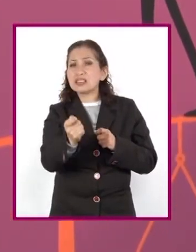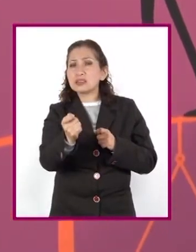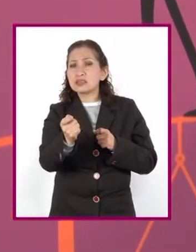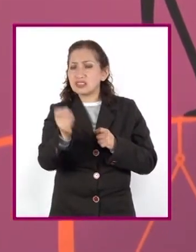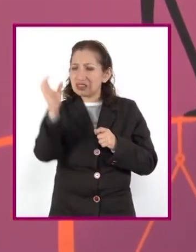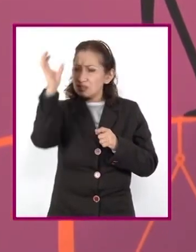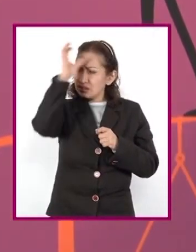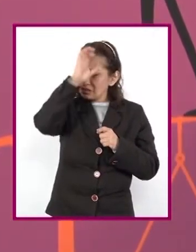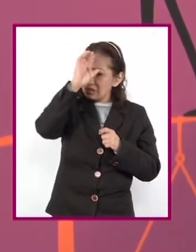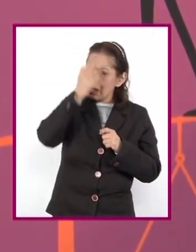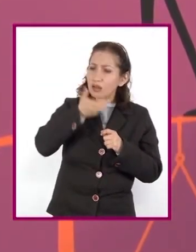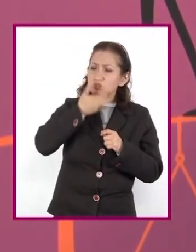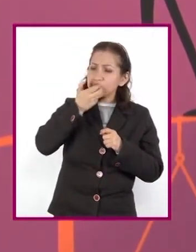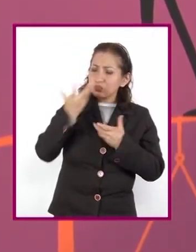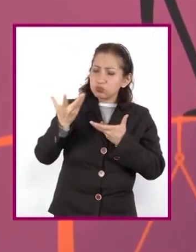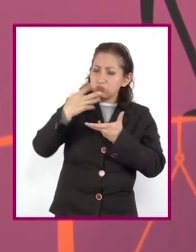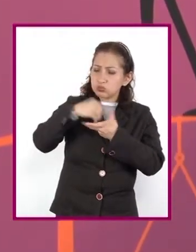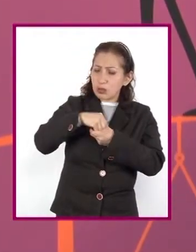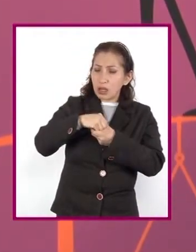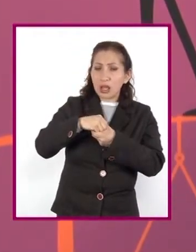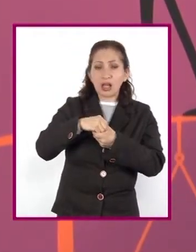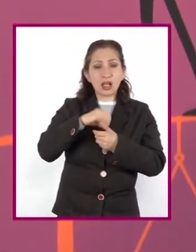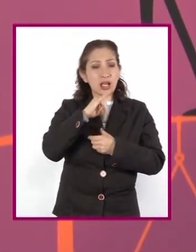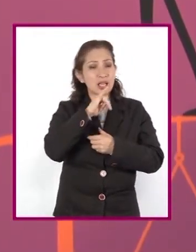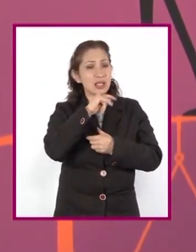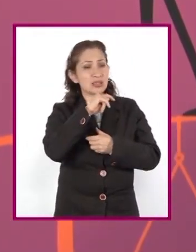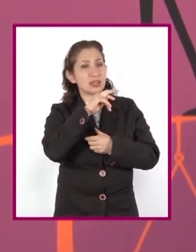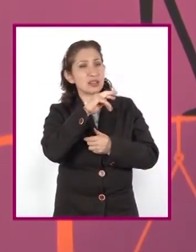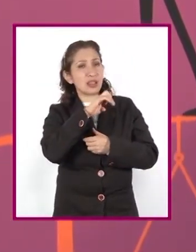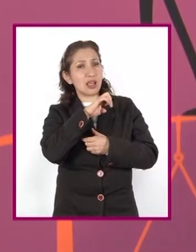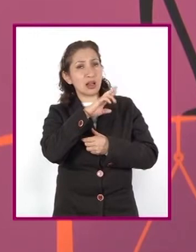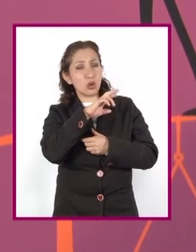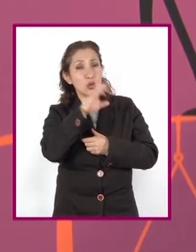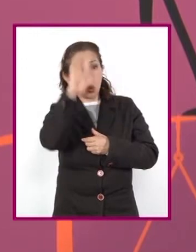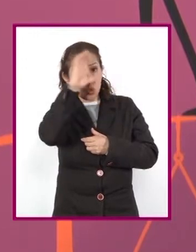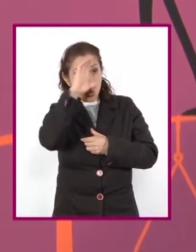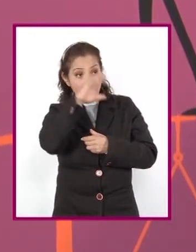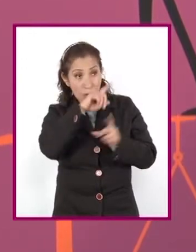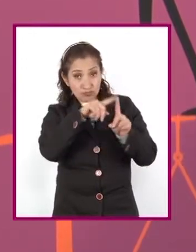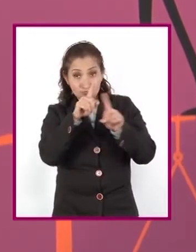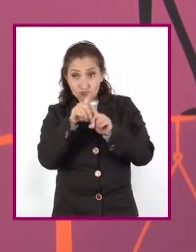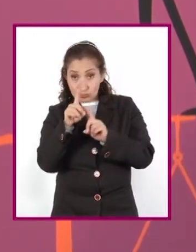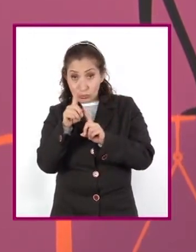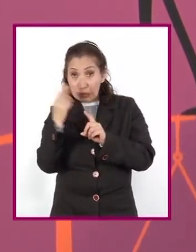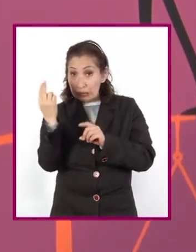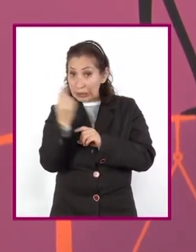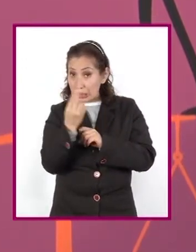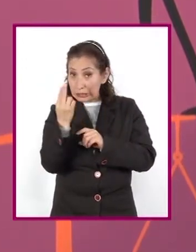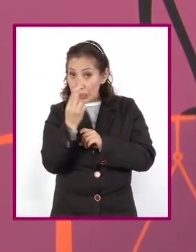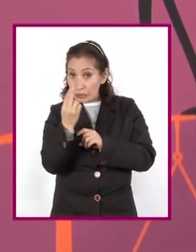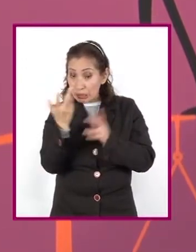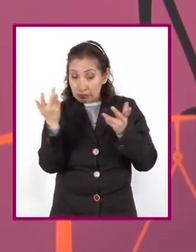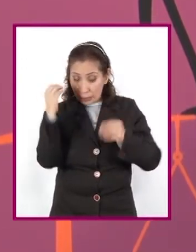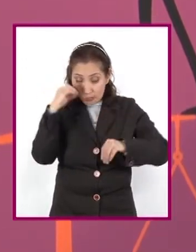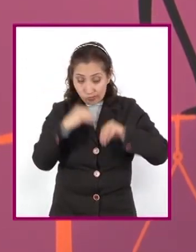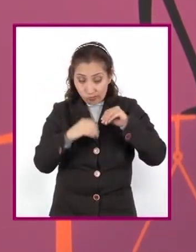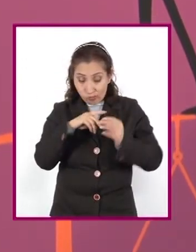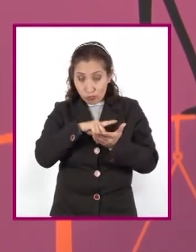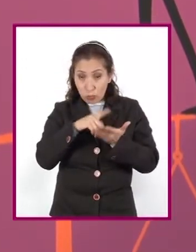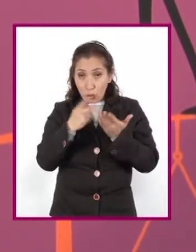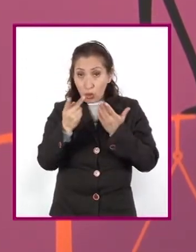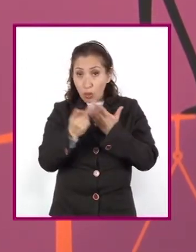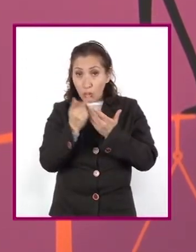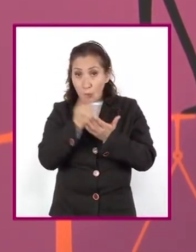cultura incluyente e intercultural? ¿Consideran que es necesario promover proyectos